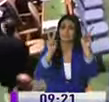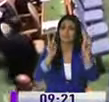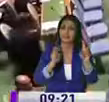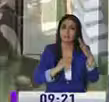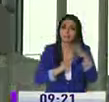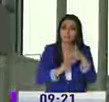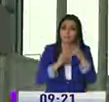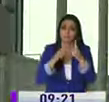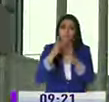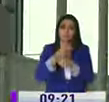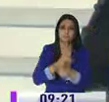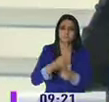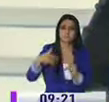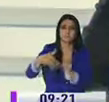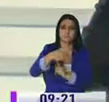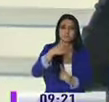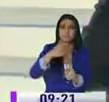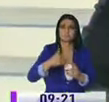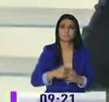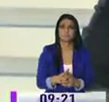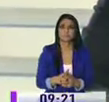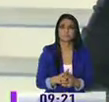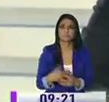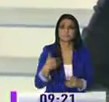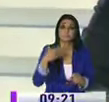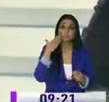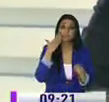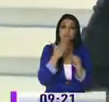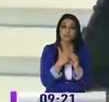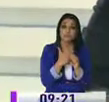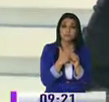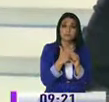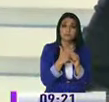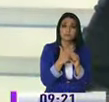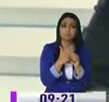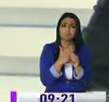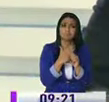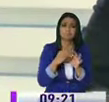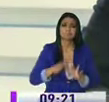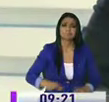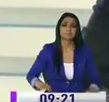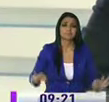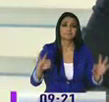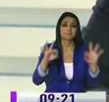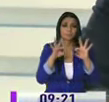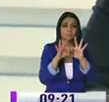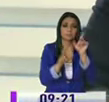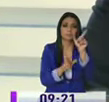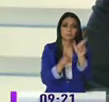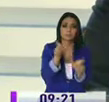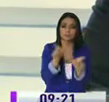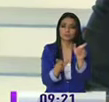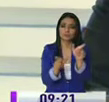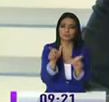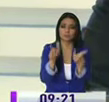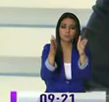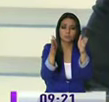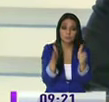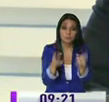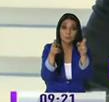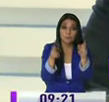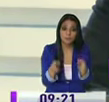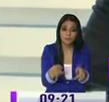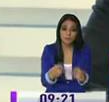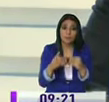a propósito algo muy significativo las personas los seres humanos